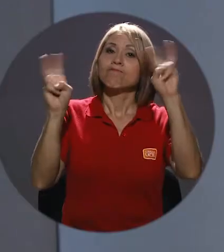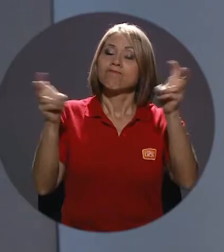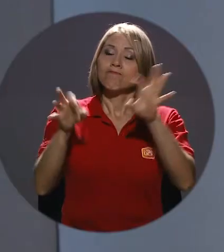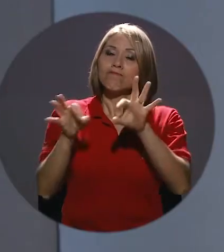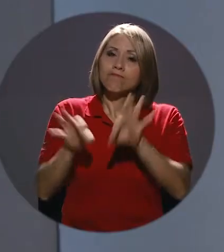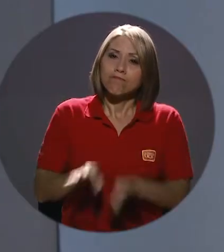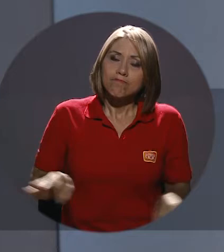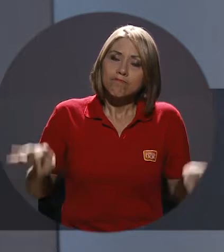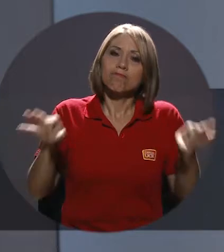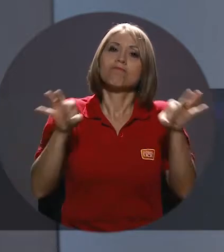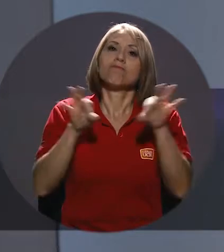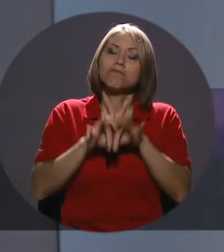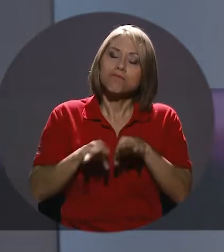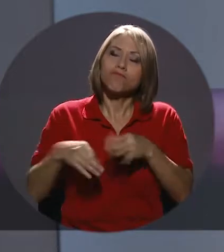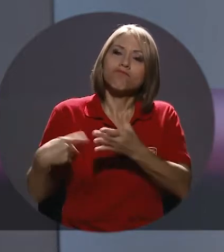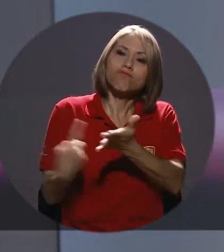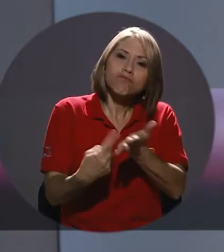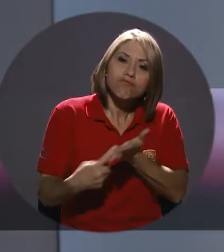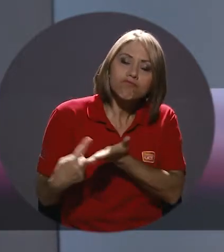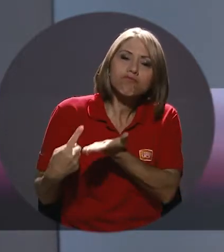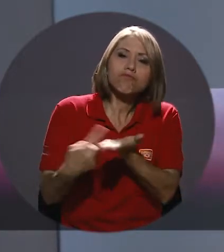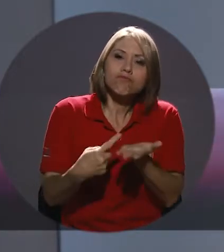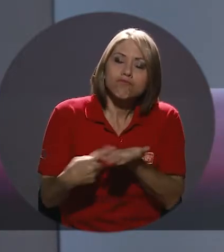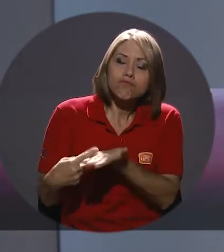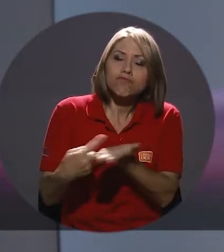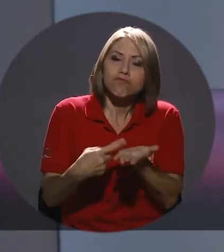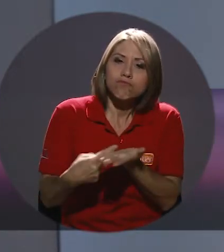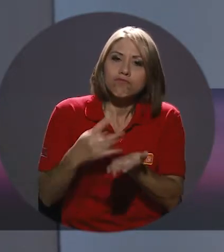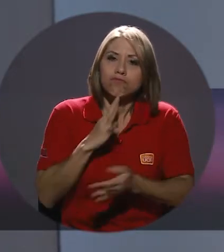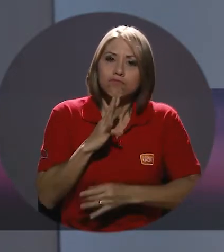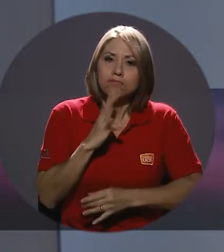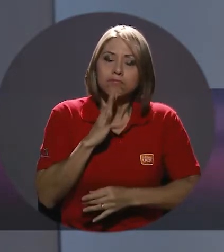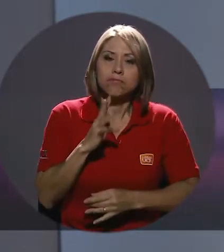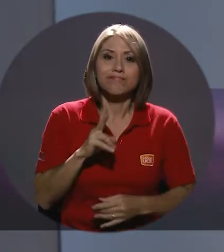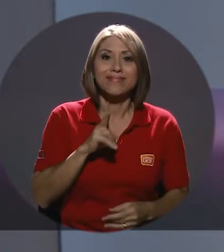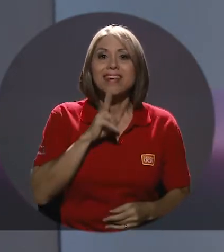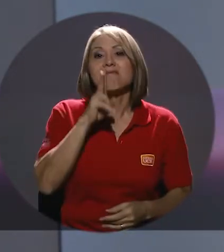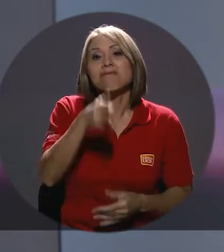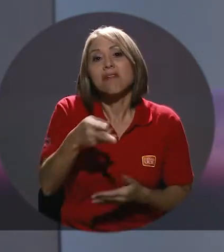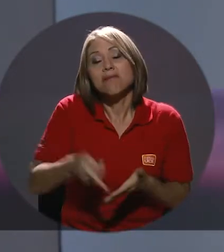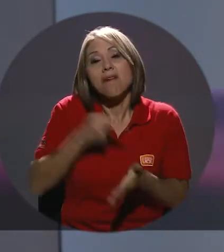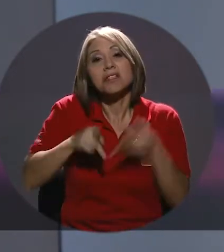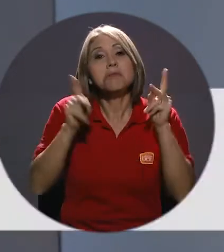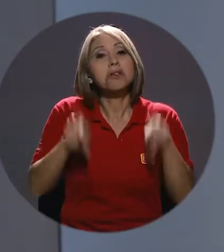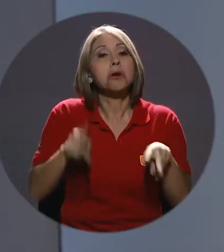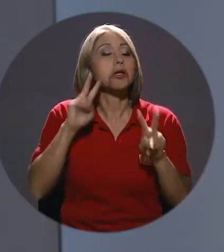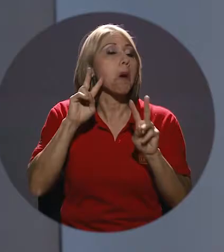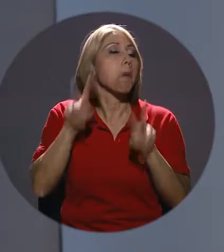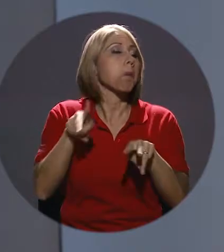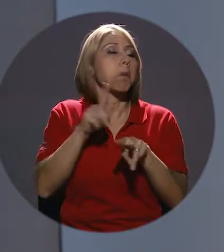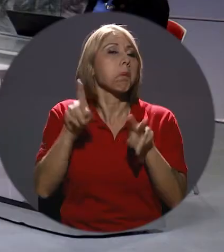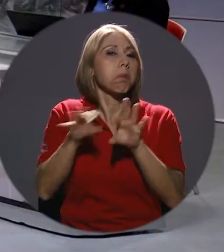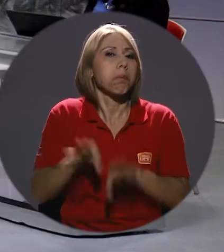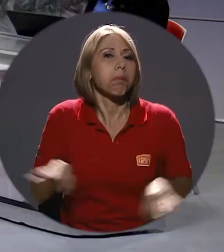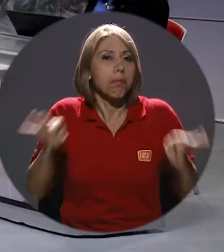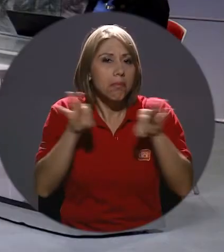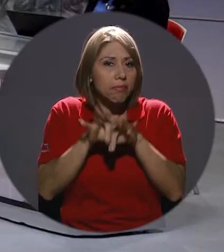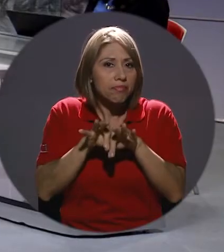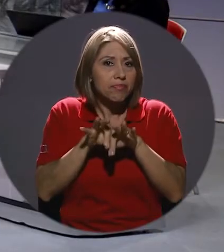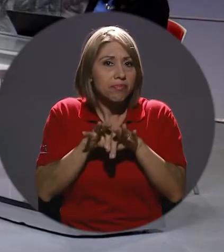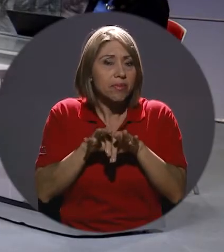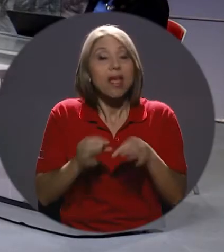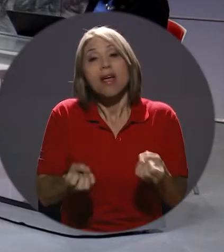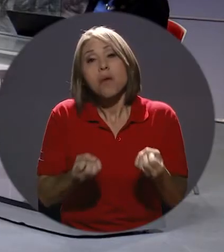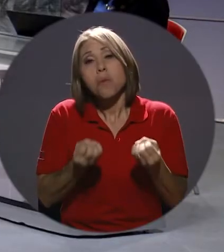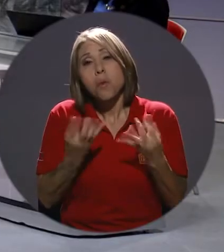tema que vale la pena estar trayéndolo, ¿verdad?, a colación, porque en realidad a veces no se le da la importancia que merece y muchas de